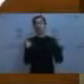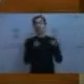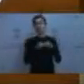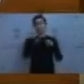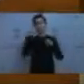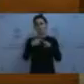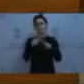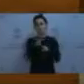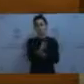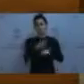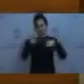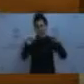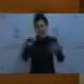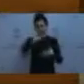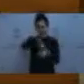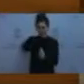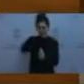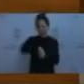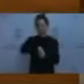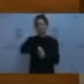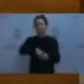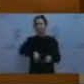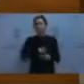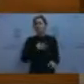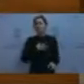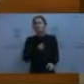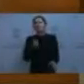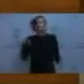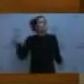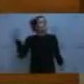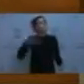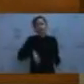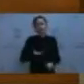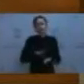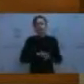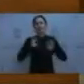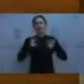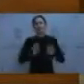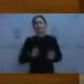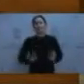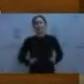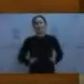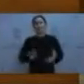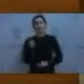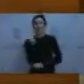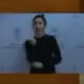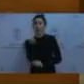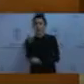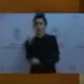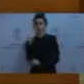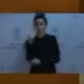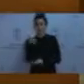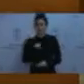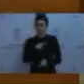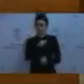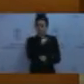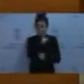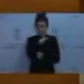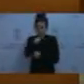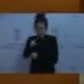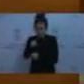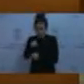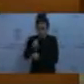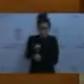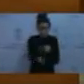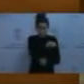parlamentario, no tiene el coraje suficiente para prestar el apoyo, como hicimos otros, a un